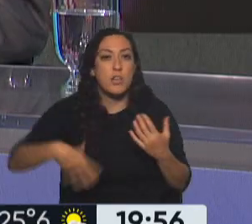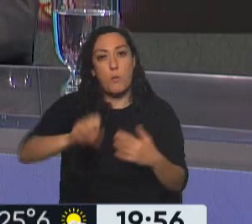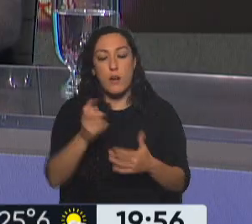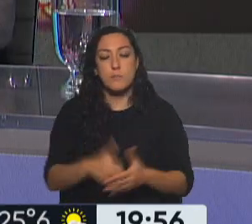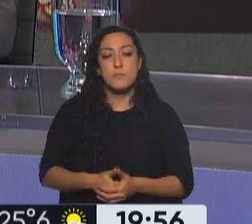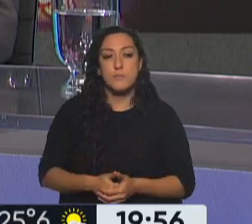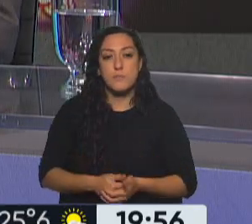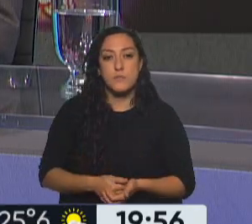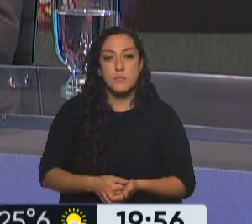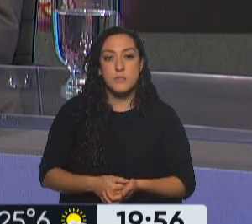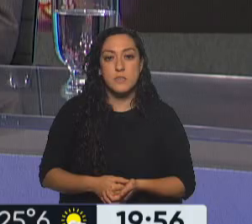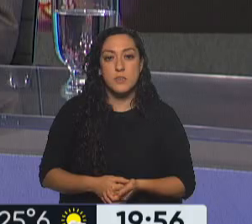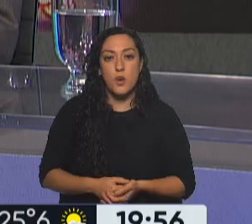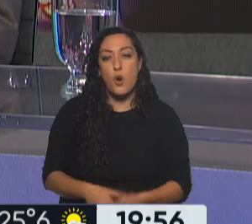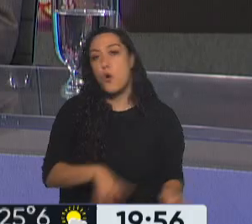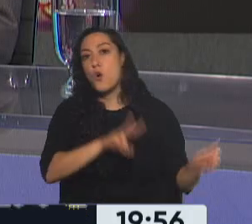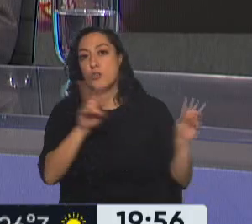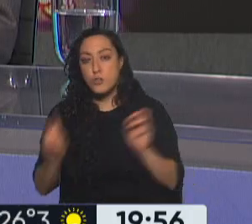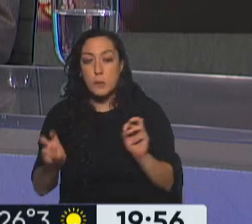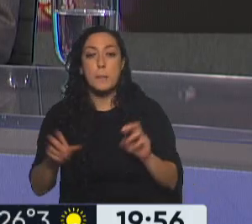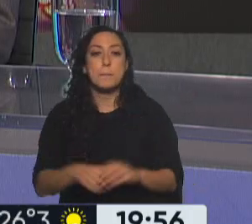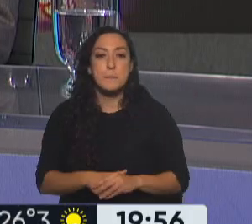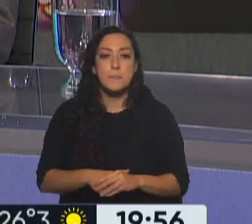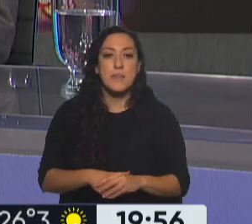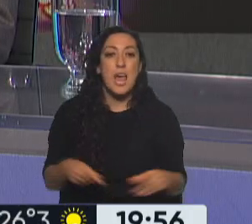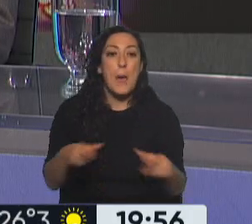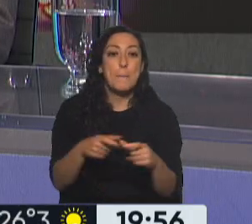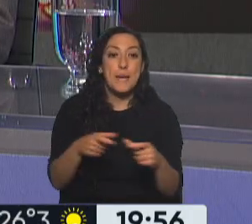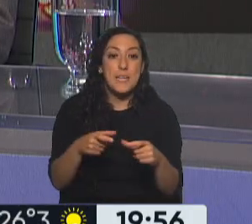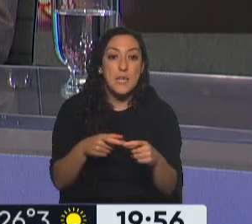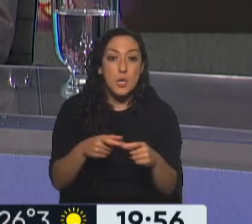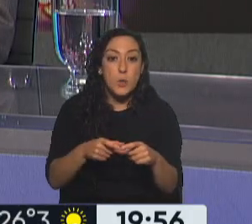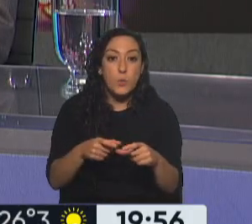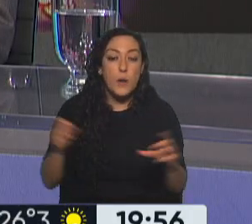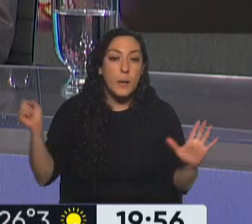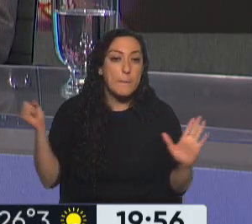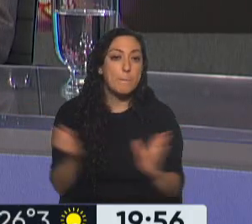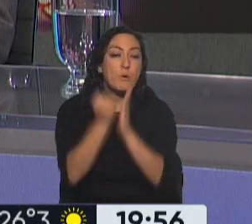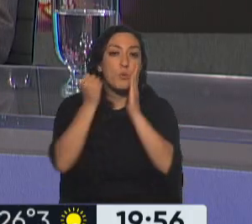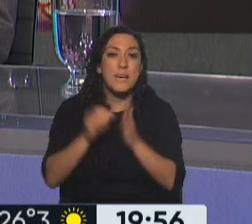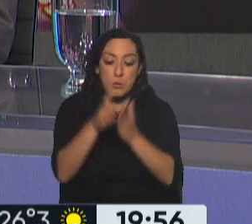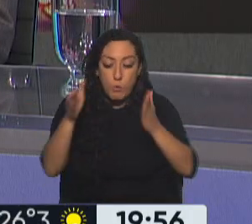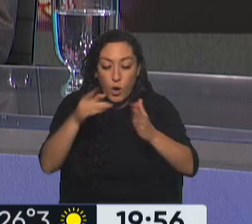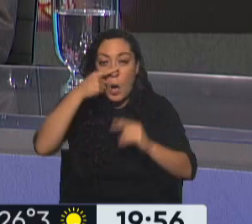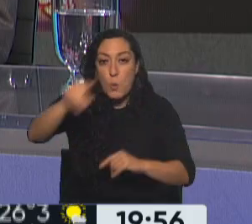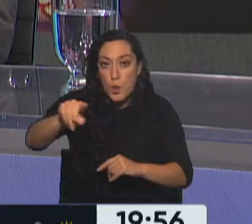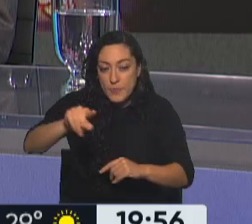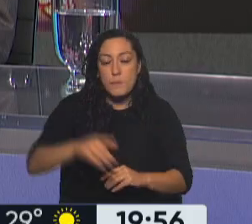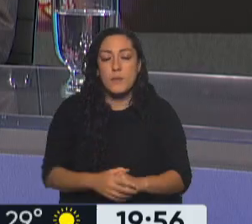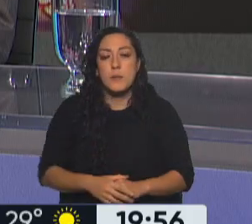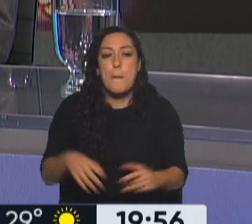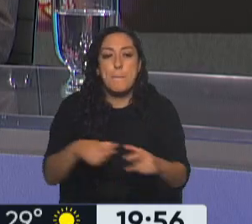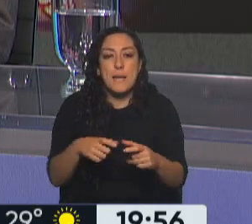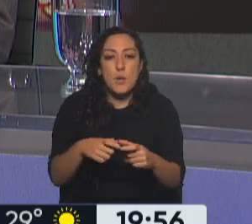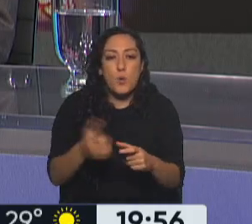vamos a cambiar de tema porque una película, Dani, que marcó muchísimo esta última época. Yo diría una película que ya